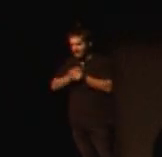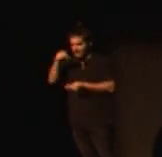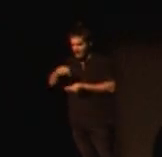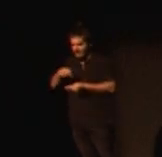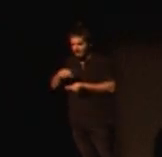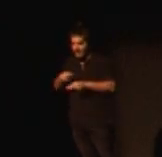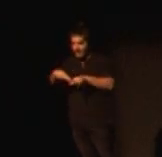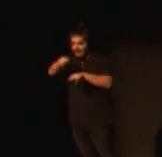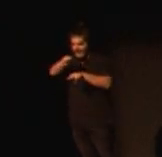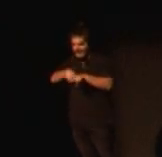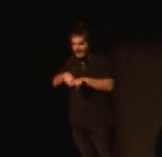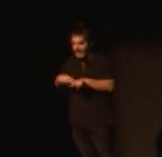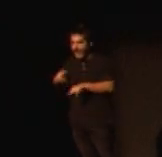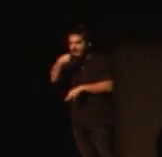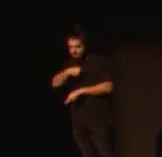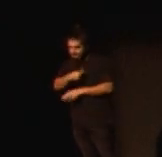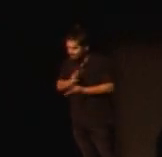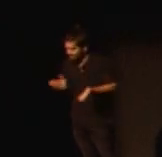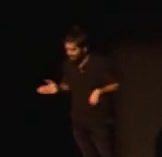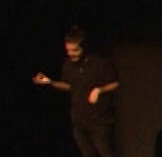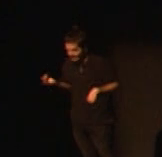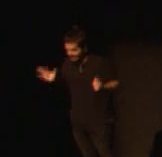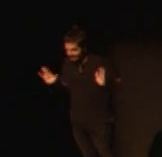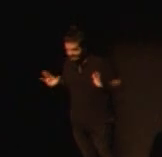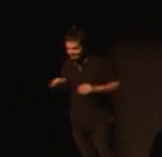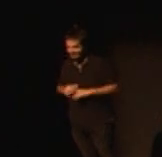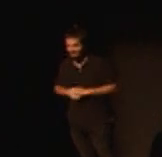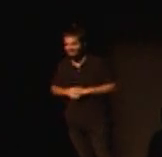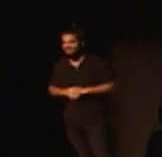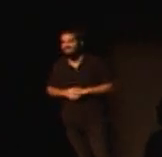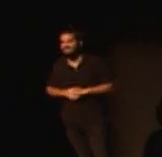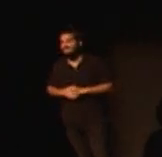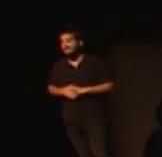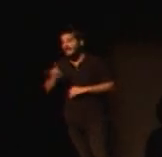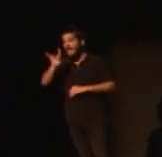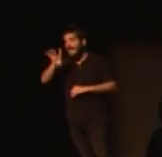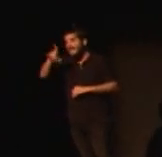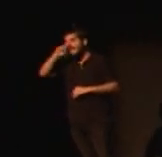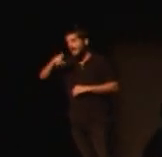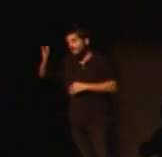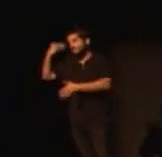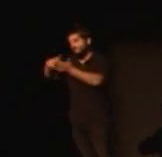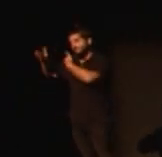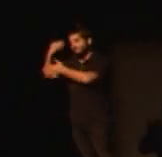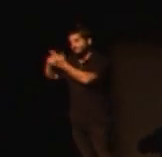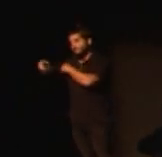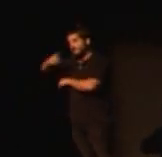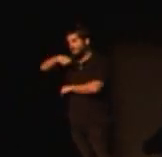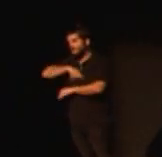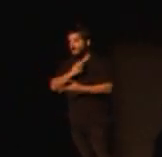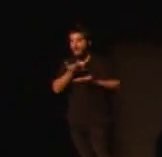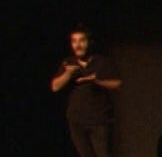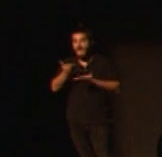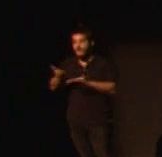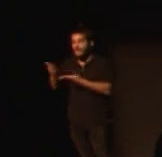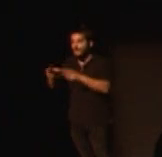marinera, que es lo que hago cada vez que llego a Murcia. Hace ya 15 años que estamos ayudando con nuestra fundación